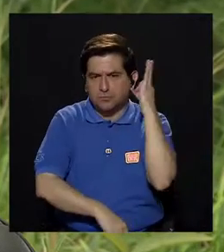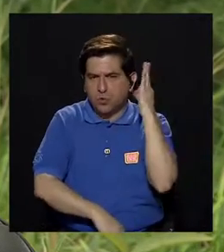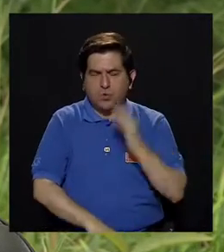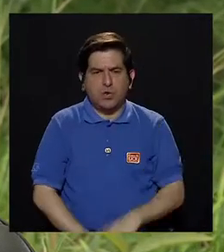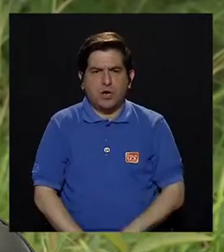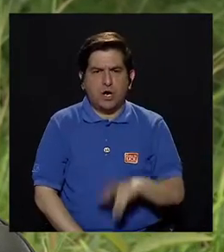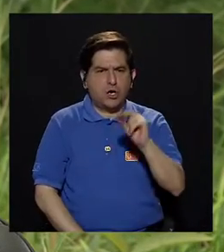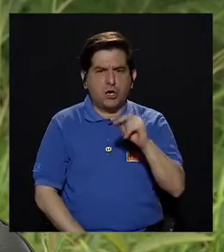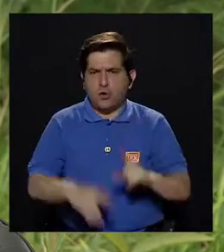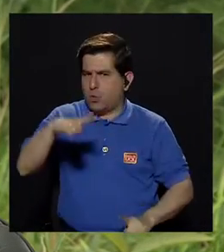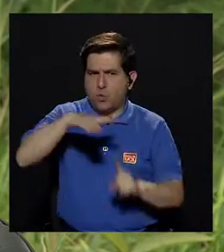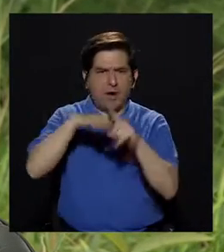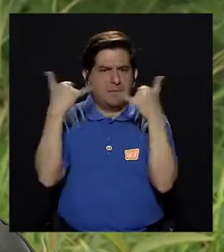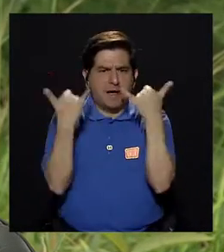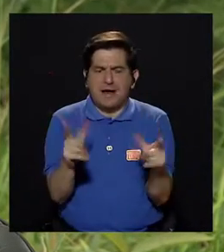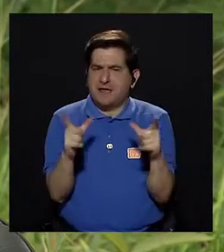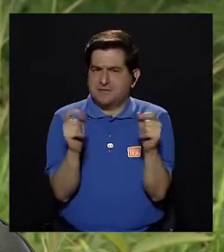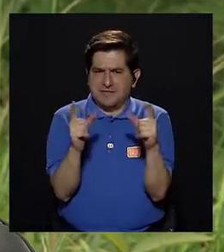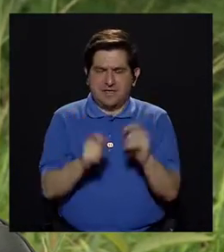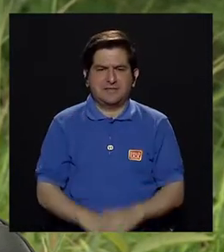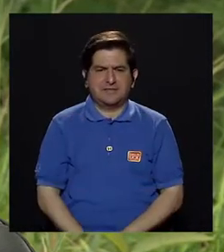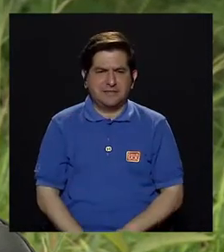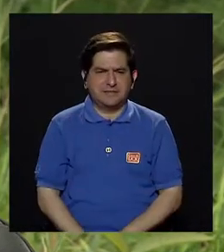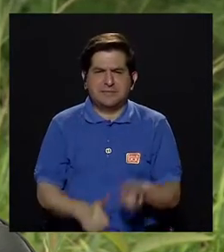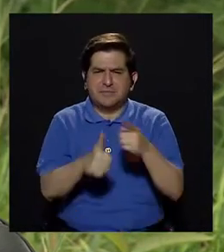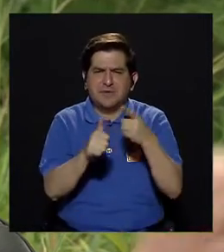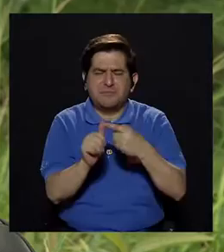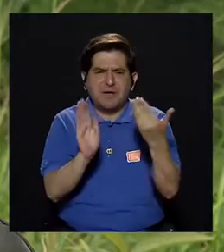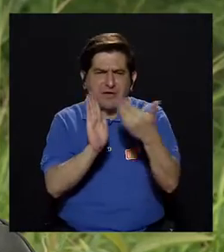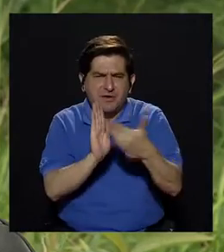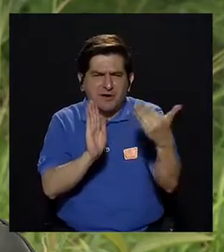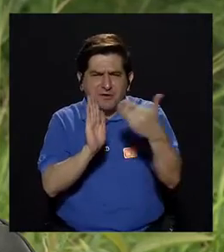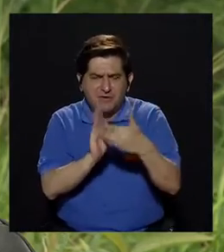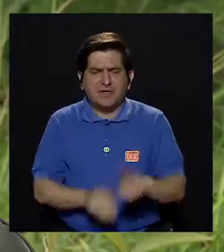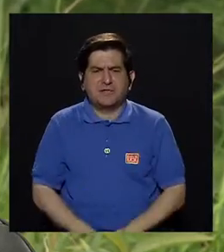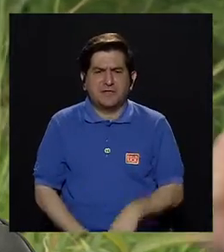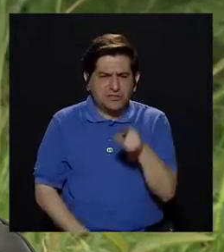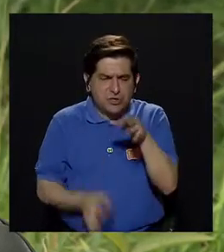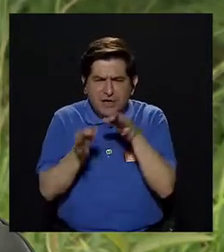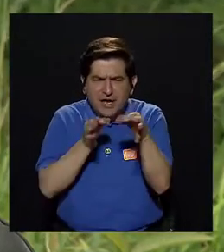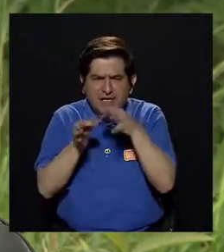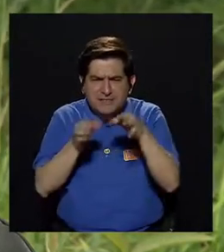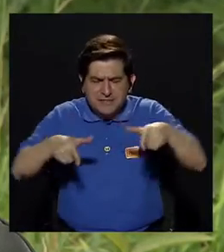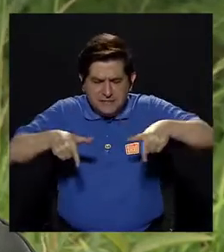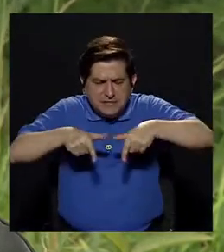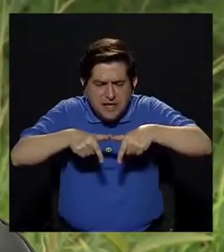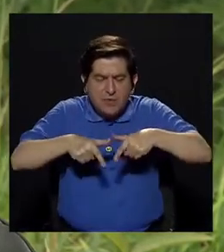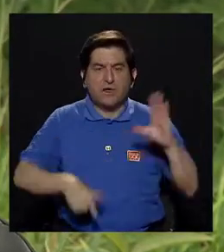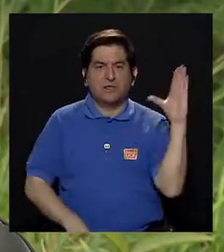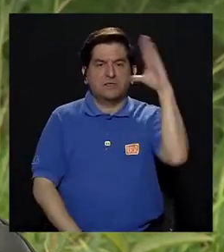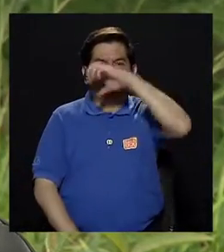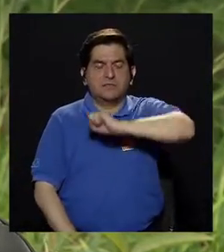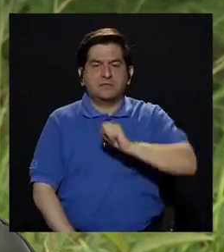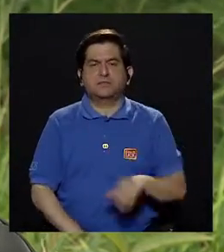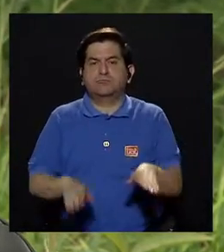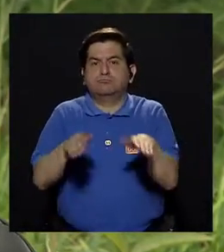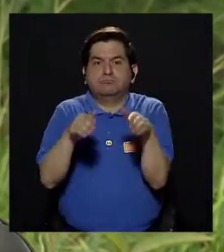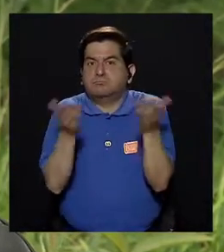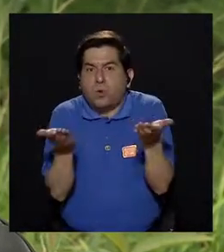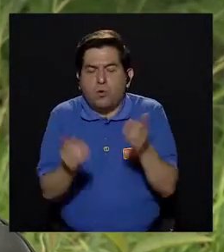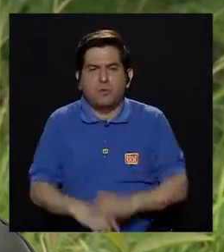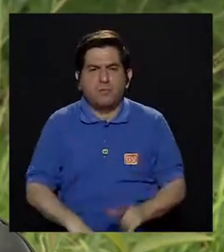no aparece de una vez con el cáncer, sino que van apareciendo alteraciones en las células del cuello del útero que es posible detectarlas por medio